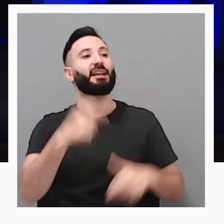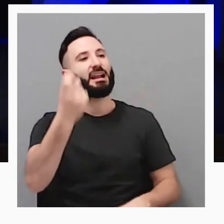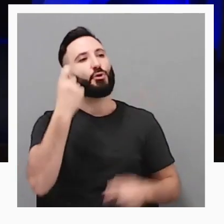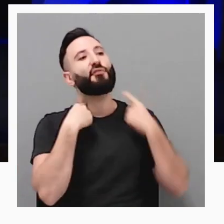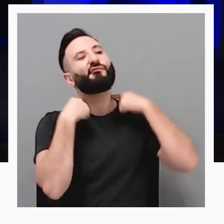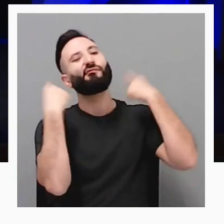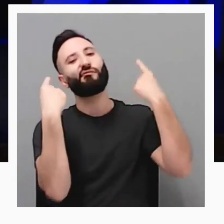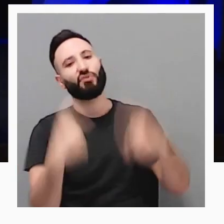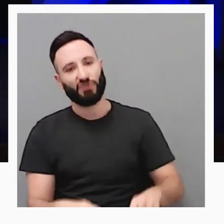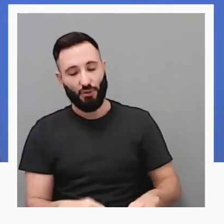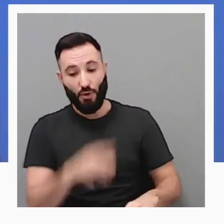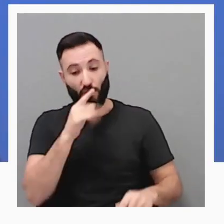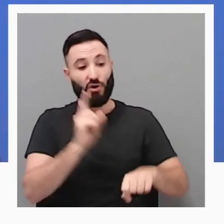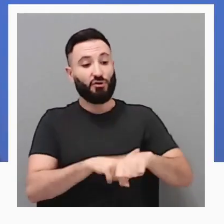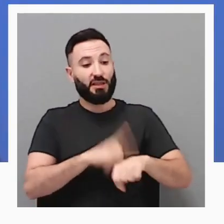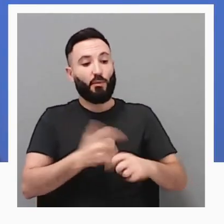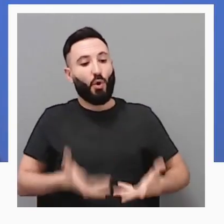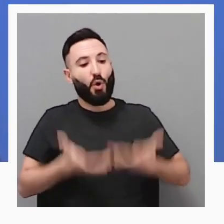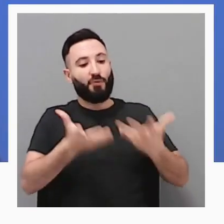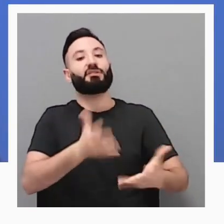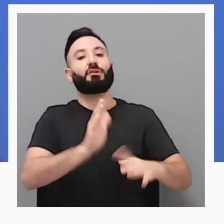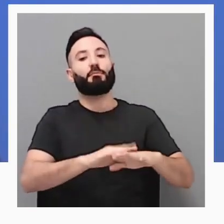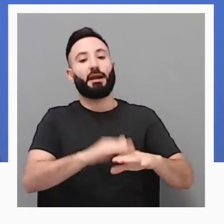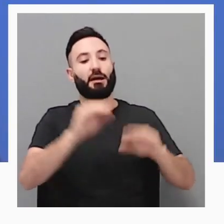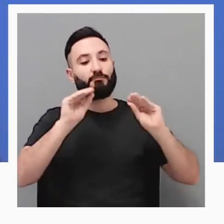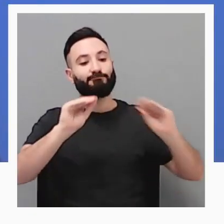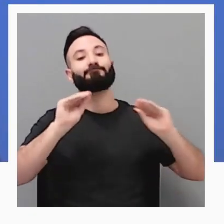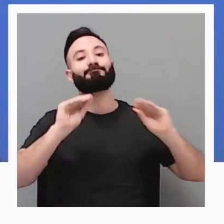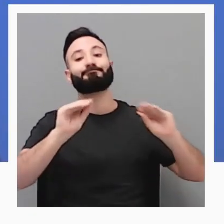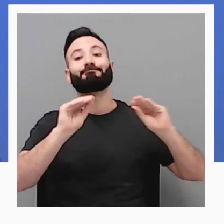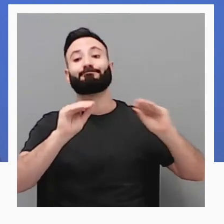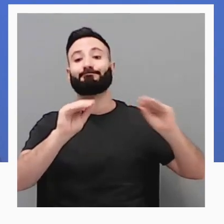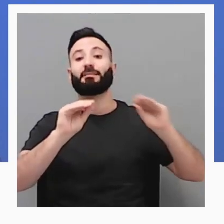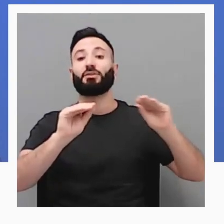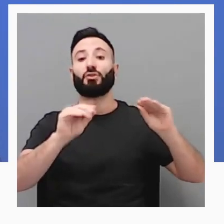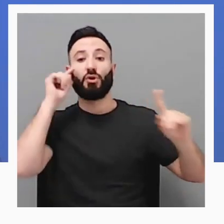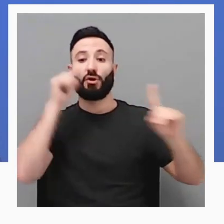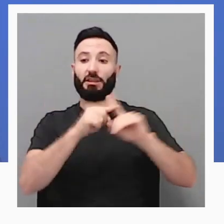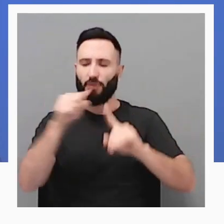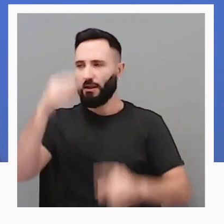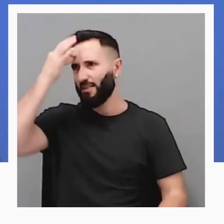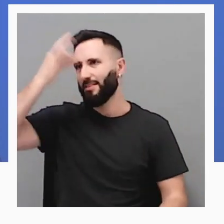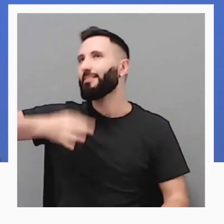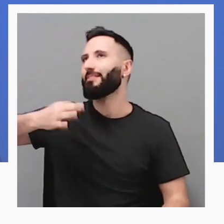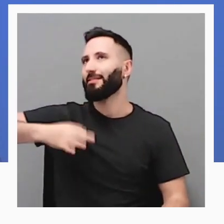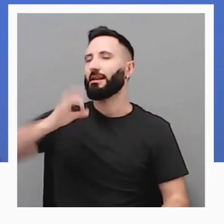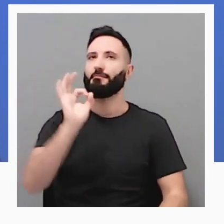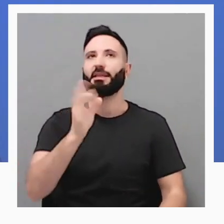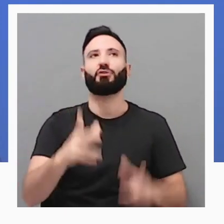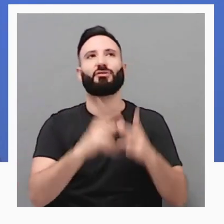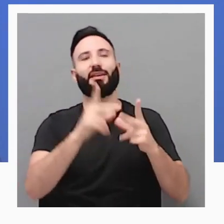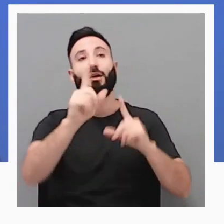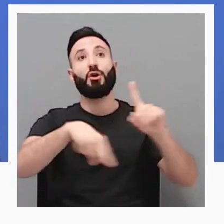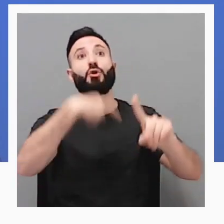muchísimo tiempo para, digamos, subirlo en esa cresta para que crea en la sociedad y luego se encuentra